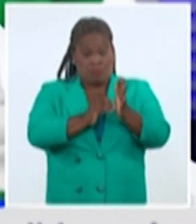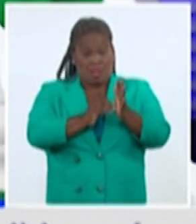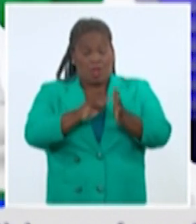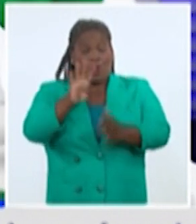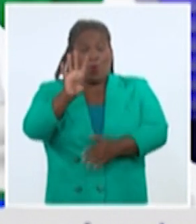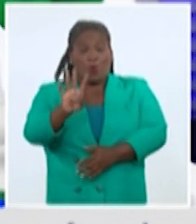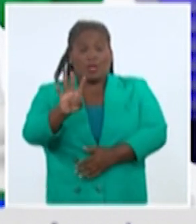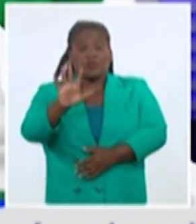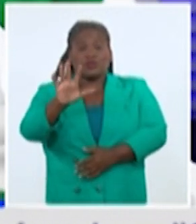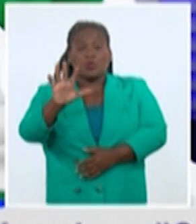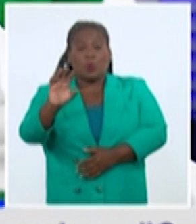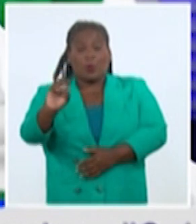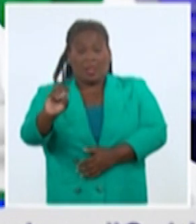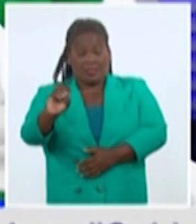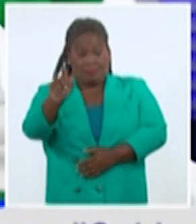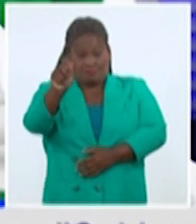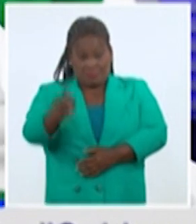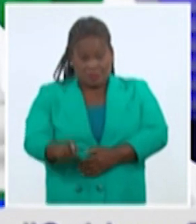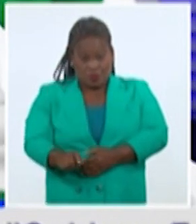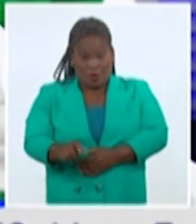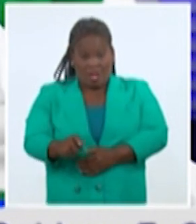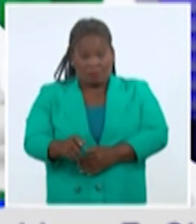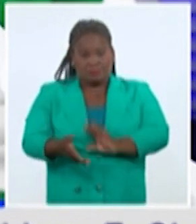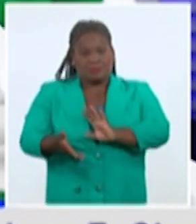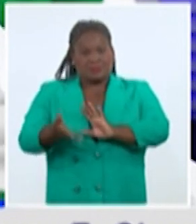934.450 pacientes recuperados, que es el